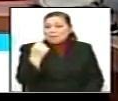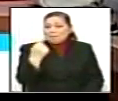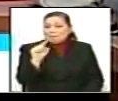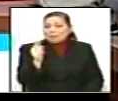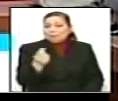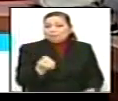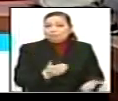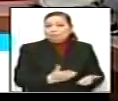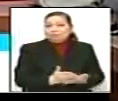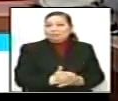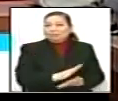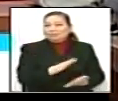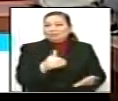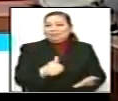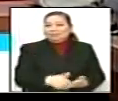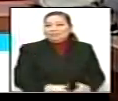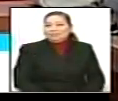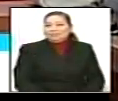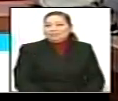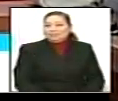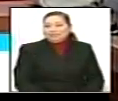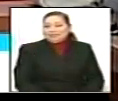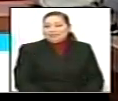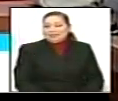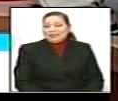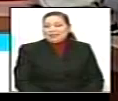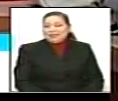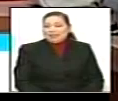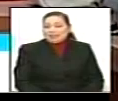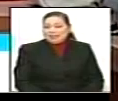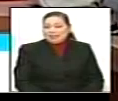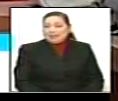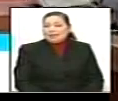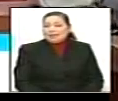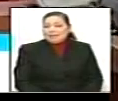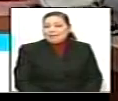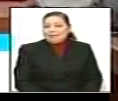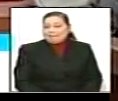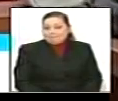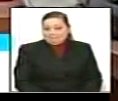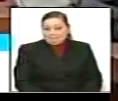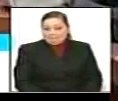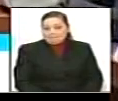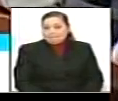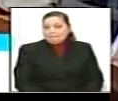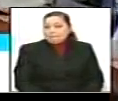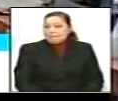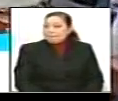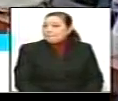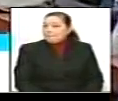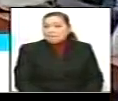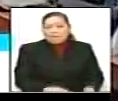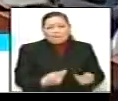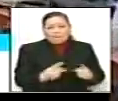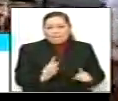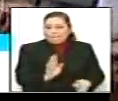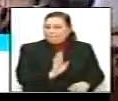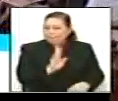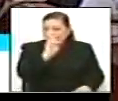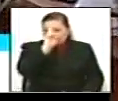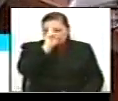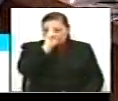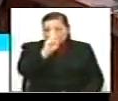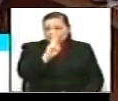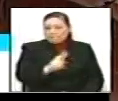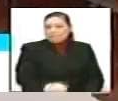de por medio. Quiero pasar al tema de los pagos, señora. Yo quisiera contestar. Con todo gusto, señor presidente. A través de la... No le voy a permitir, con todo el